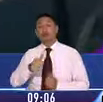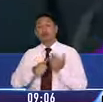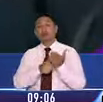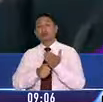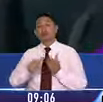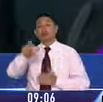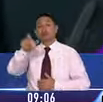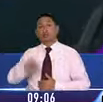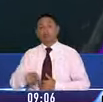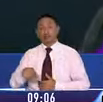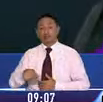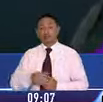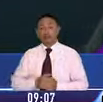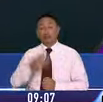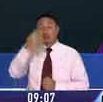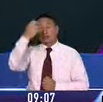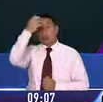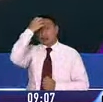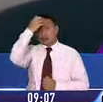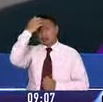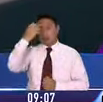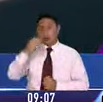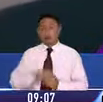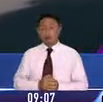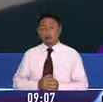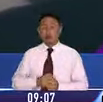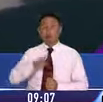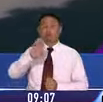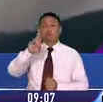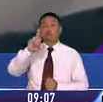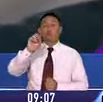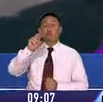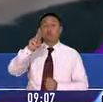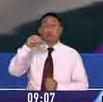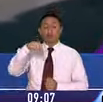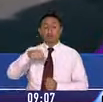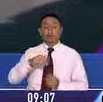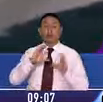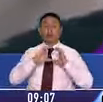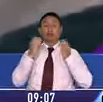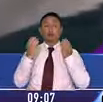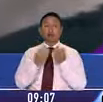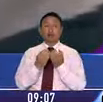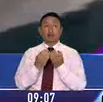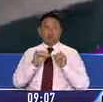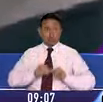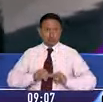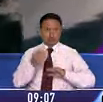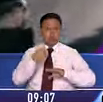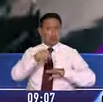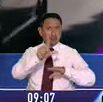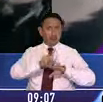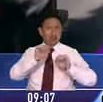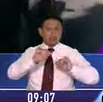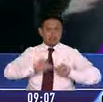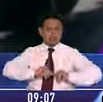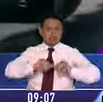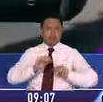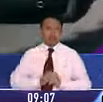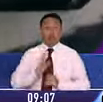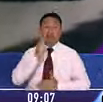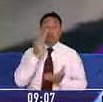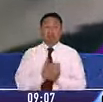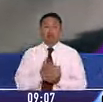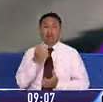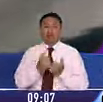ministros, como la ministra de Educación, María Brown, que ha dicho que las clases están completamente normales, no hay por